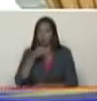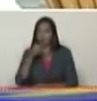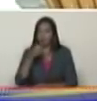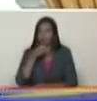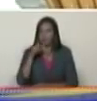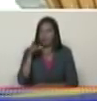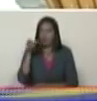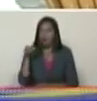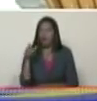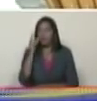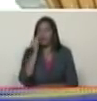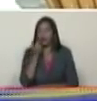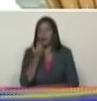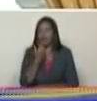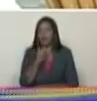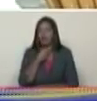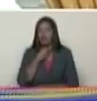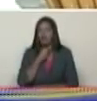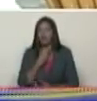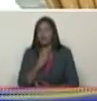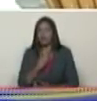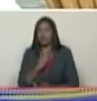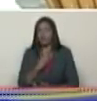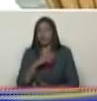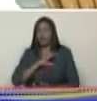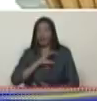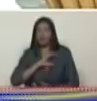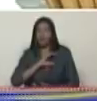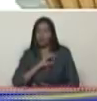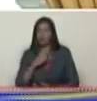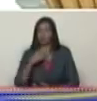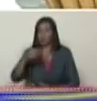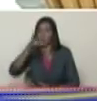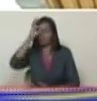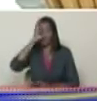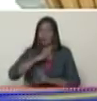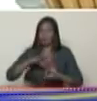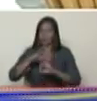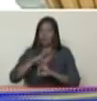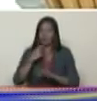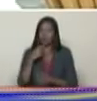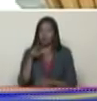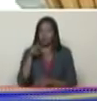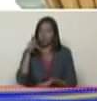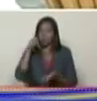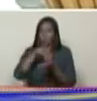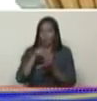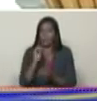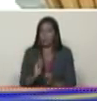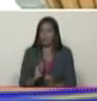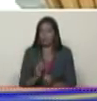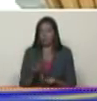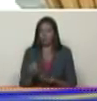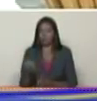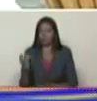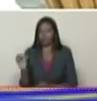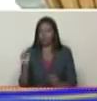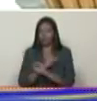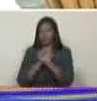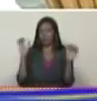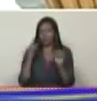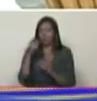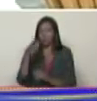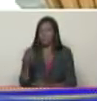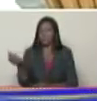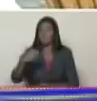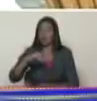unas declaraciones de usted hoy. Usted no sabe nada de lo que pasó en Noruega y usted habla como que hubiera estado allí. Sea más